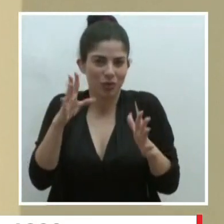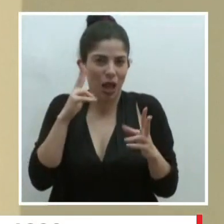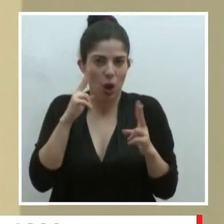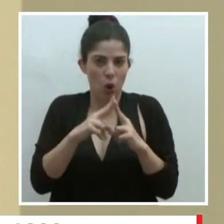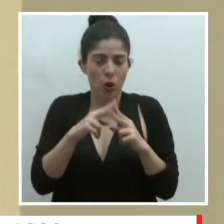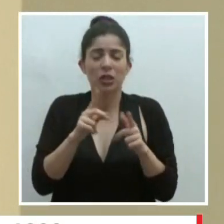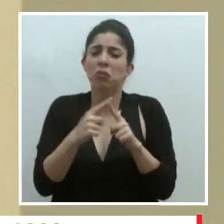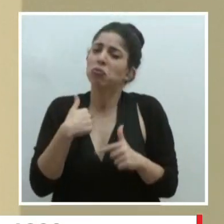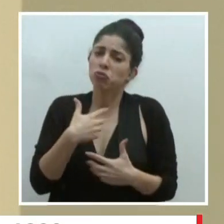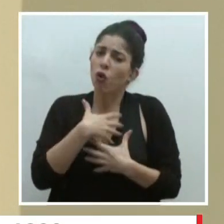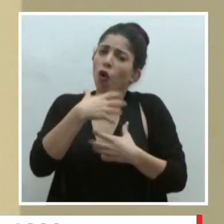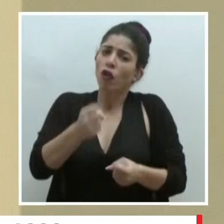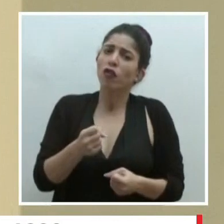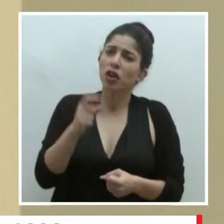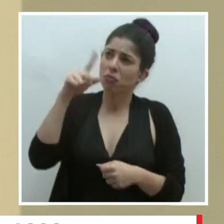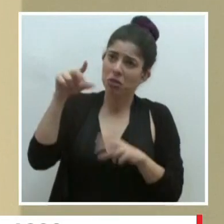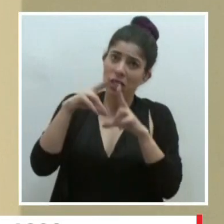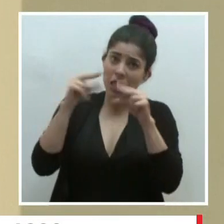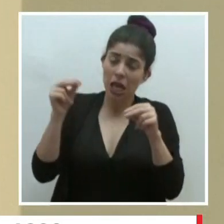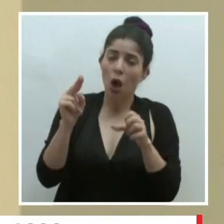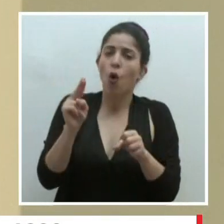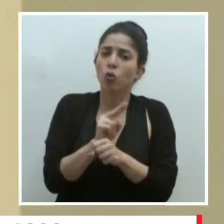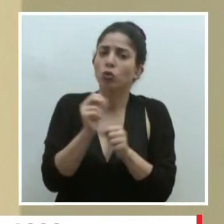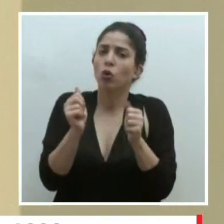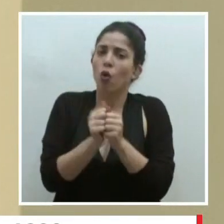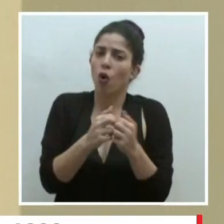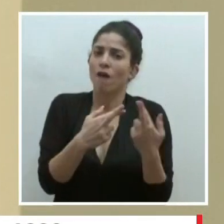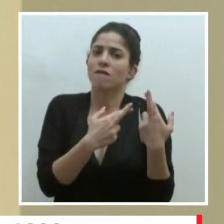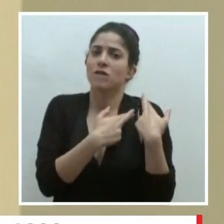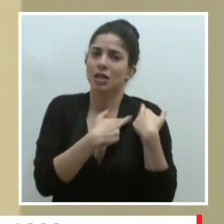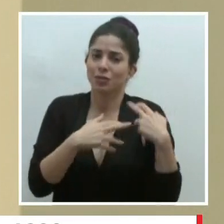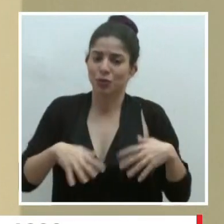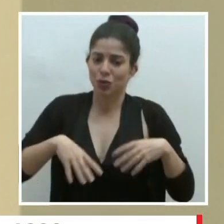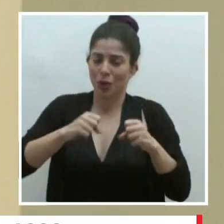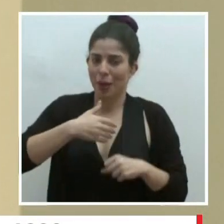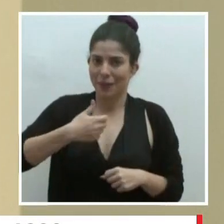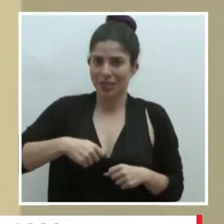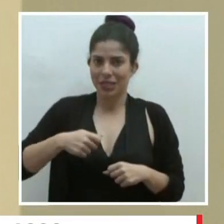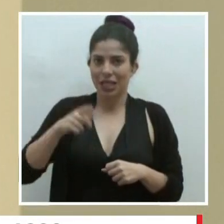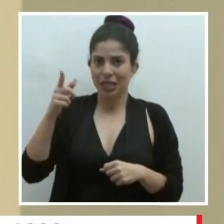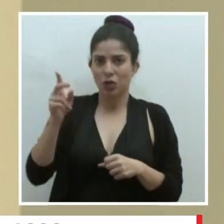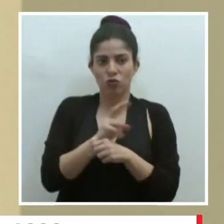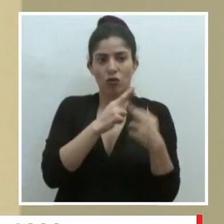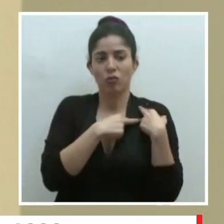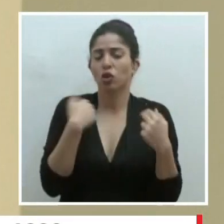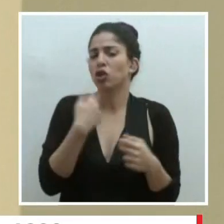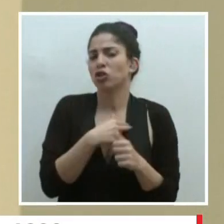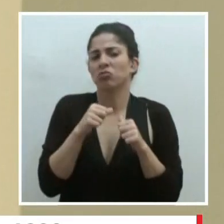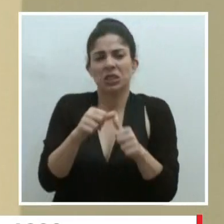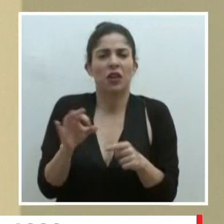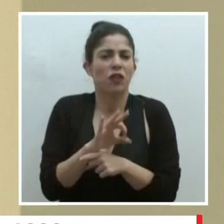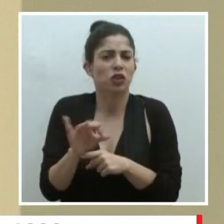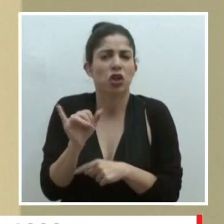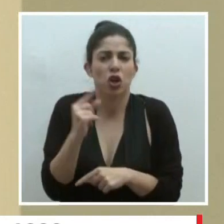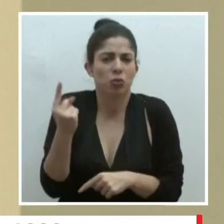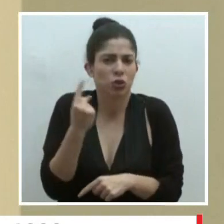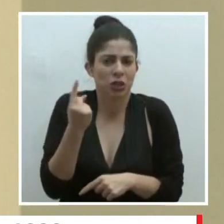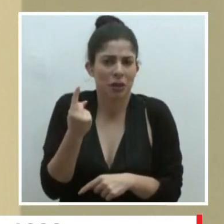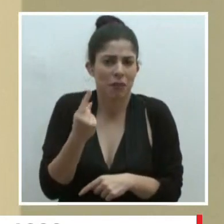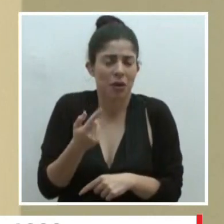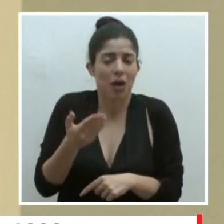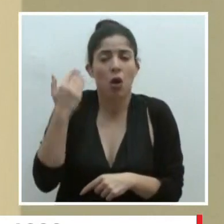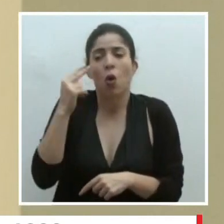yo confío en que más bien Nicaragua haga un uso responsable de esa presidencia pro tempore, y nosotros pues seguiremos funcionando como siempre lo hemos hecho. En otros momentos ha